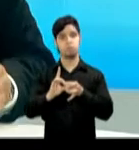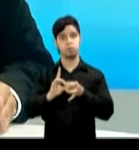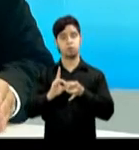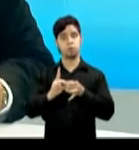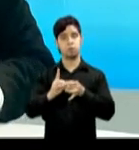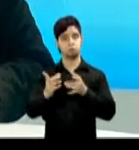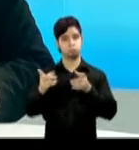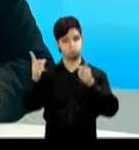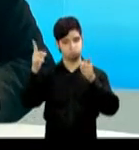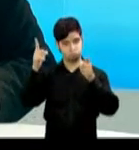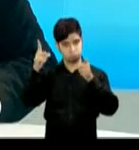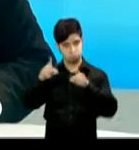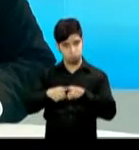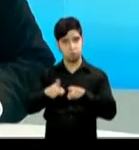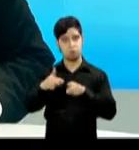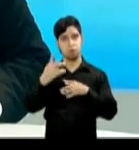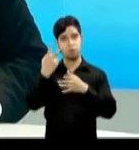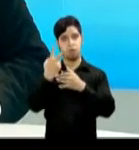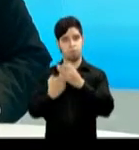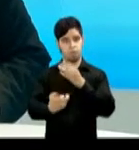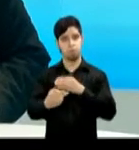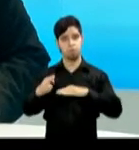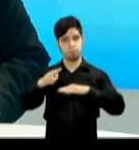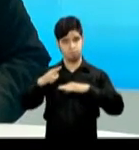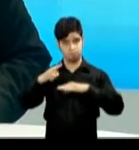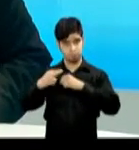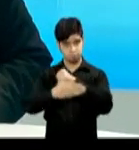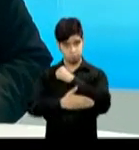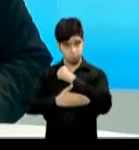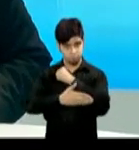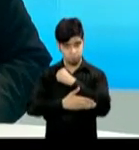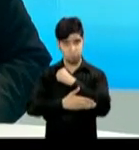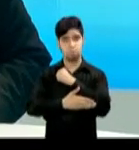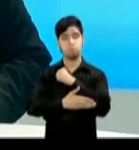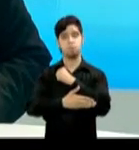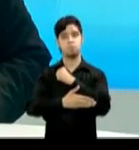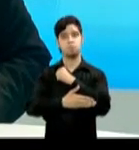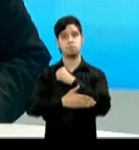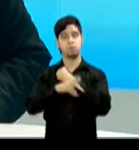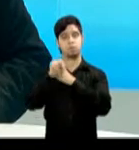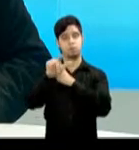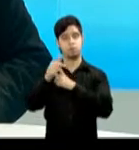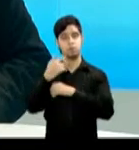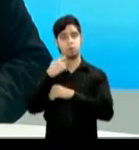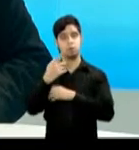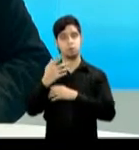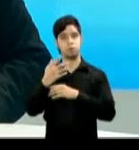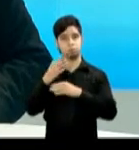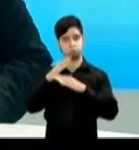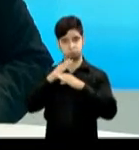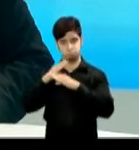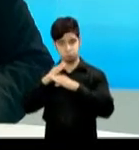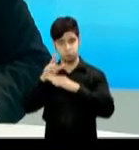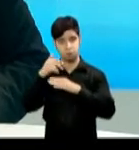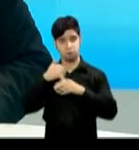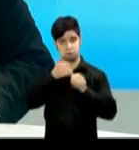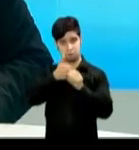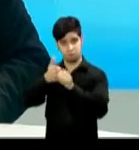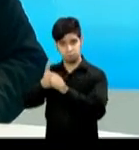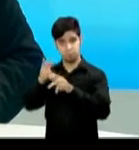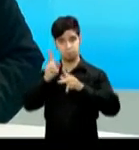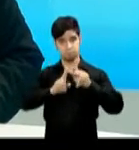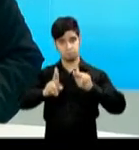entre ambas naciones y la liberación de algunas restricciones comerciales entre sus respectivos ciudadanos. Para un